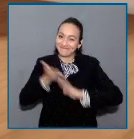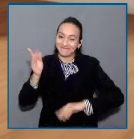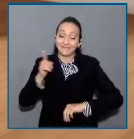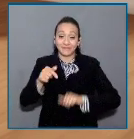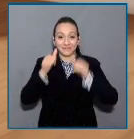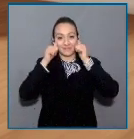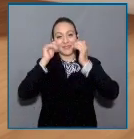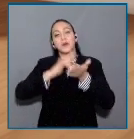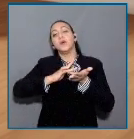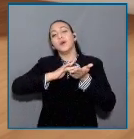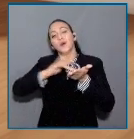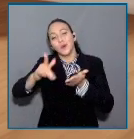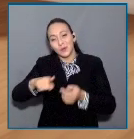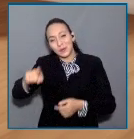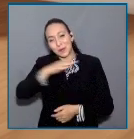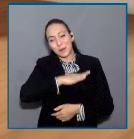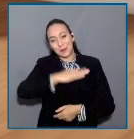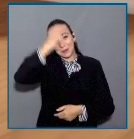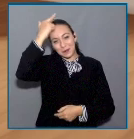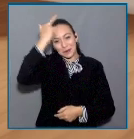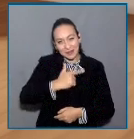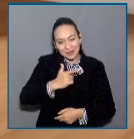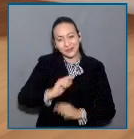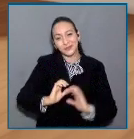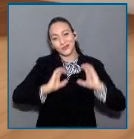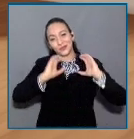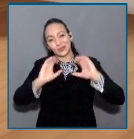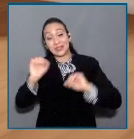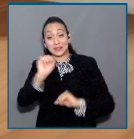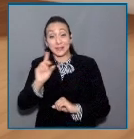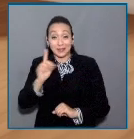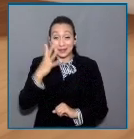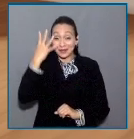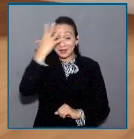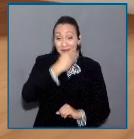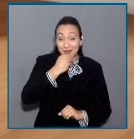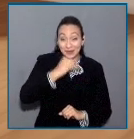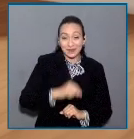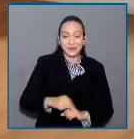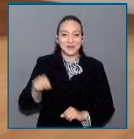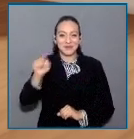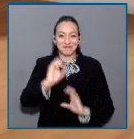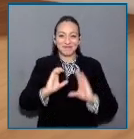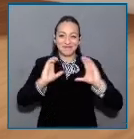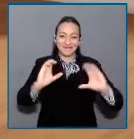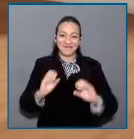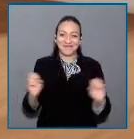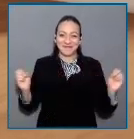con nosotros. Pásenla muy bien, que tengan un excelente fin de semana. Soy Oscar González y nos vemos en la próxima.